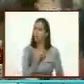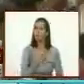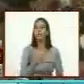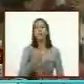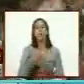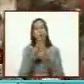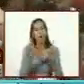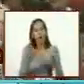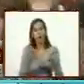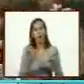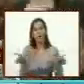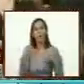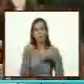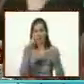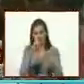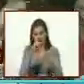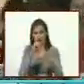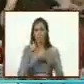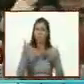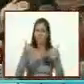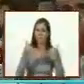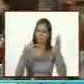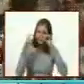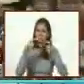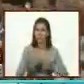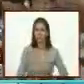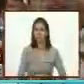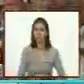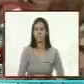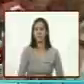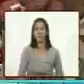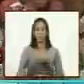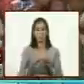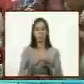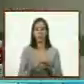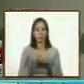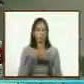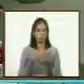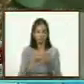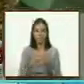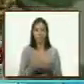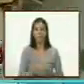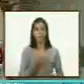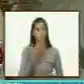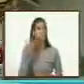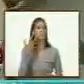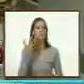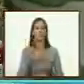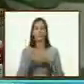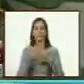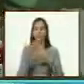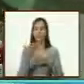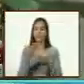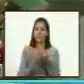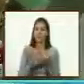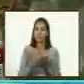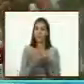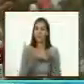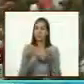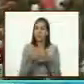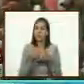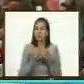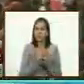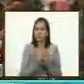comandante, que siga cumpliendo más y que también siga adelante. Orgulloso porque siempre estamos